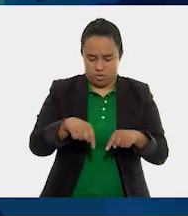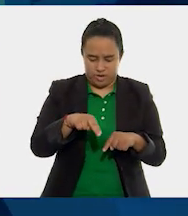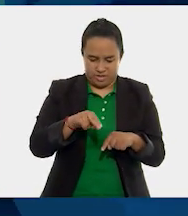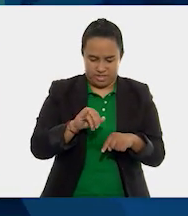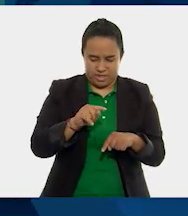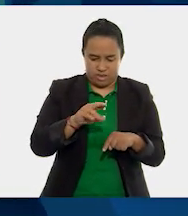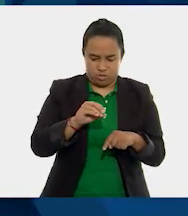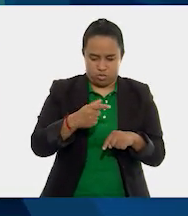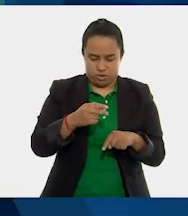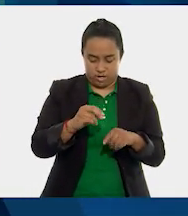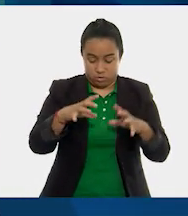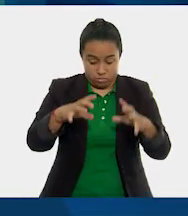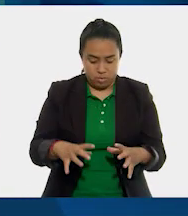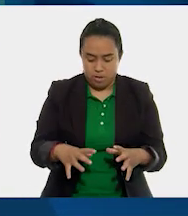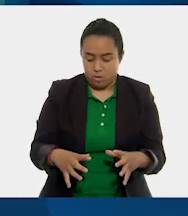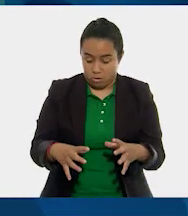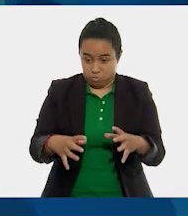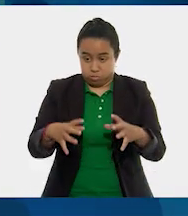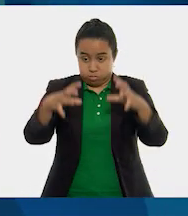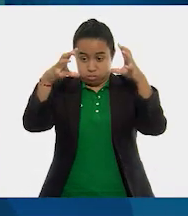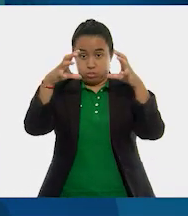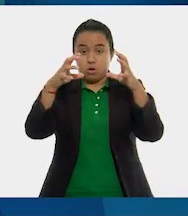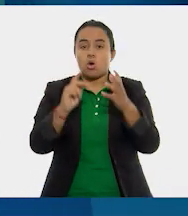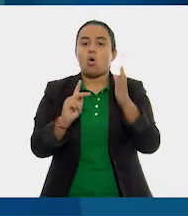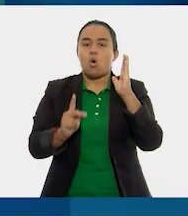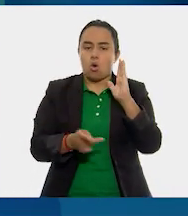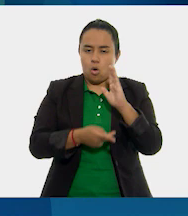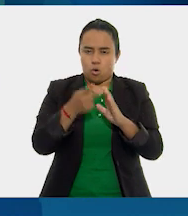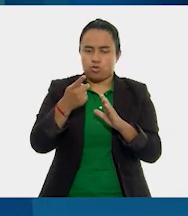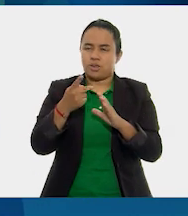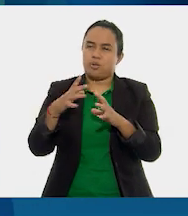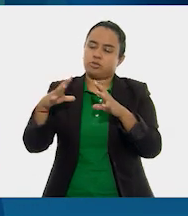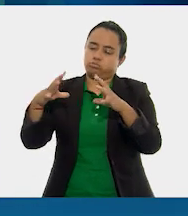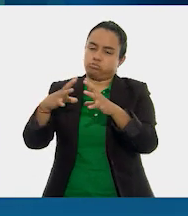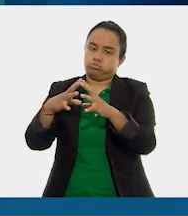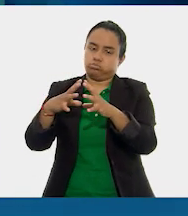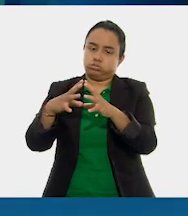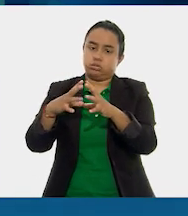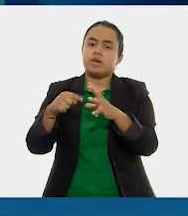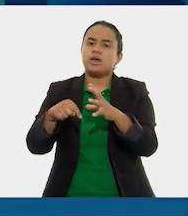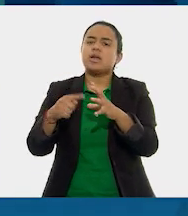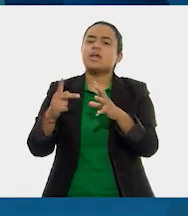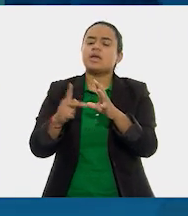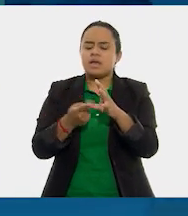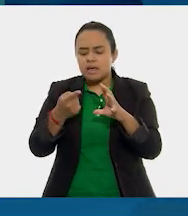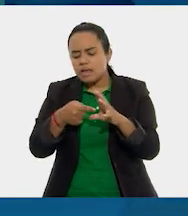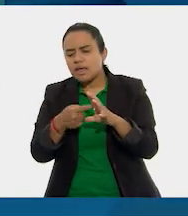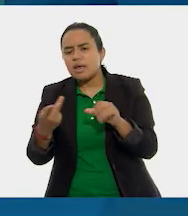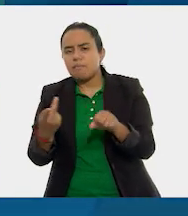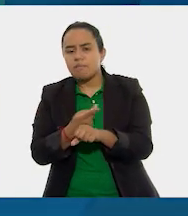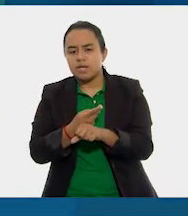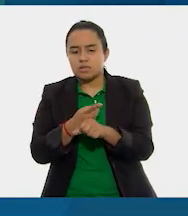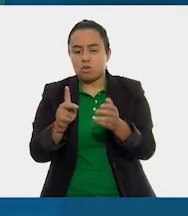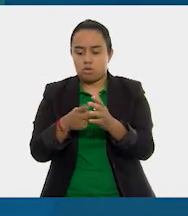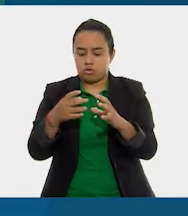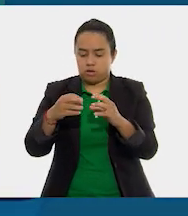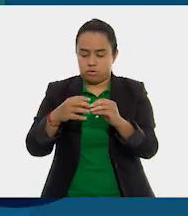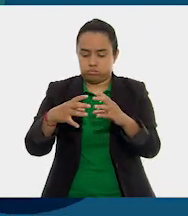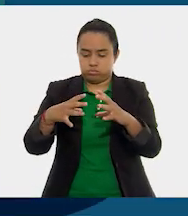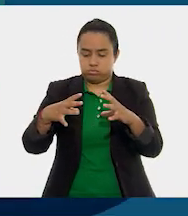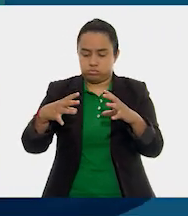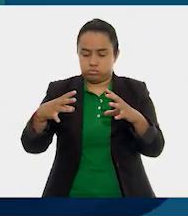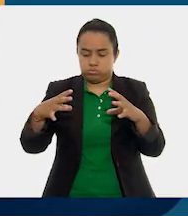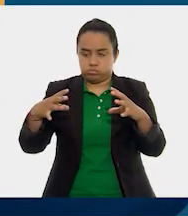del nitrógeno líquido y lo dejo otra vez a temperatura ambiente, lo que voy a observar es que se vuelve a